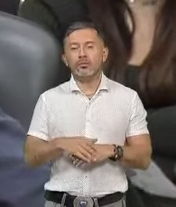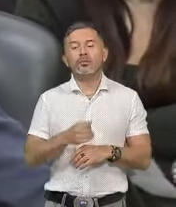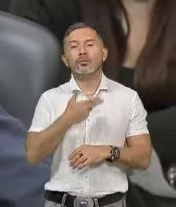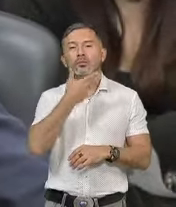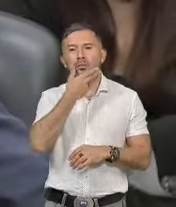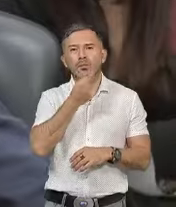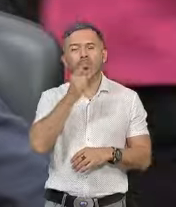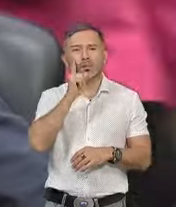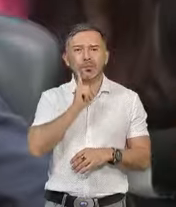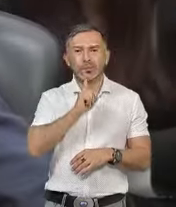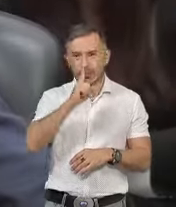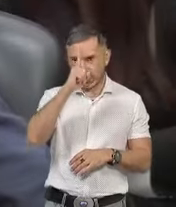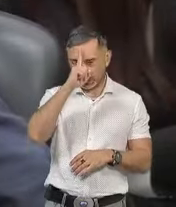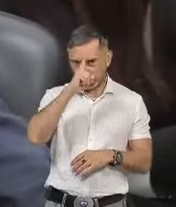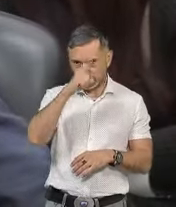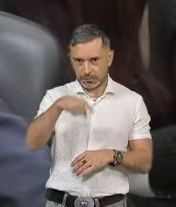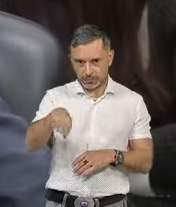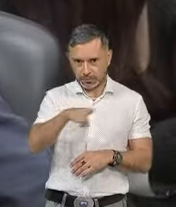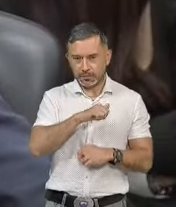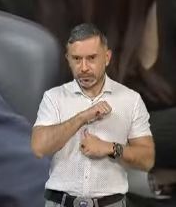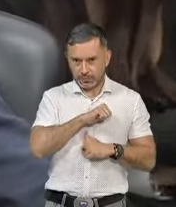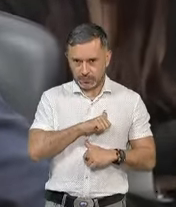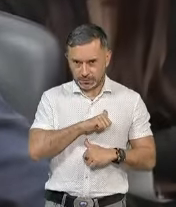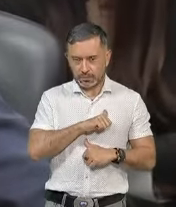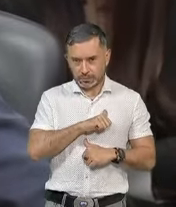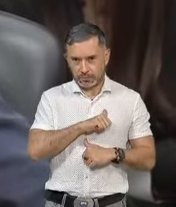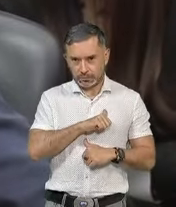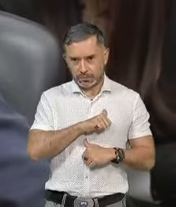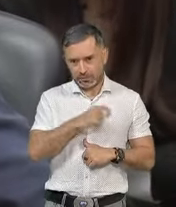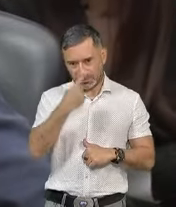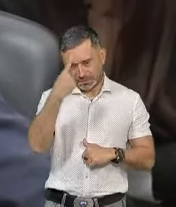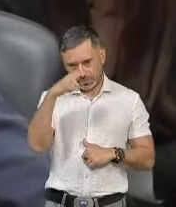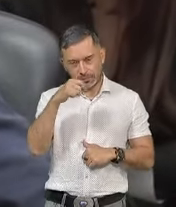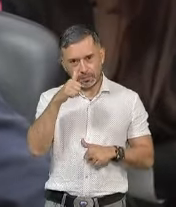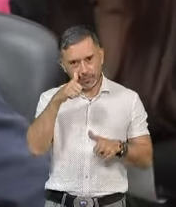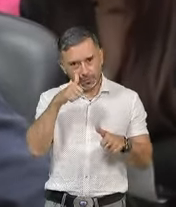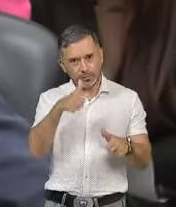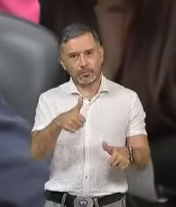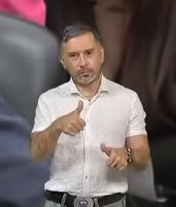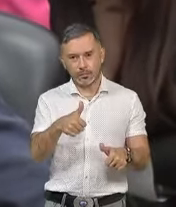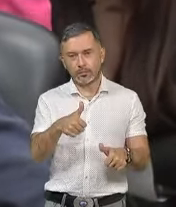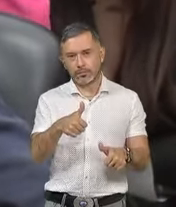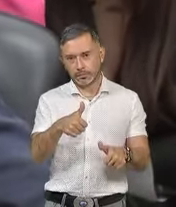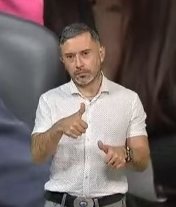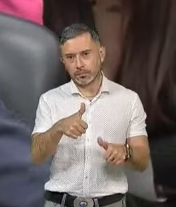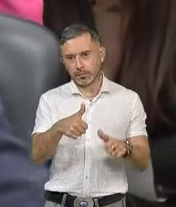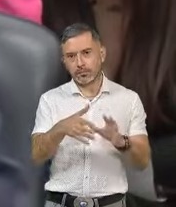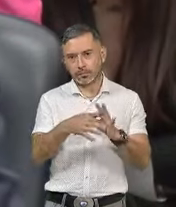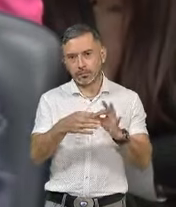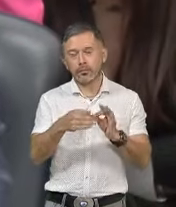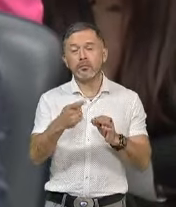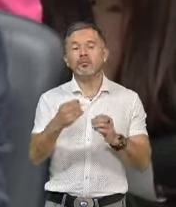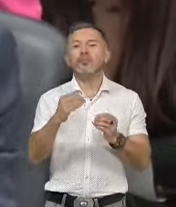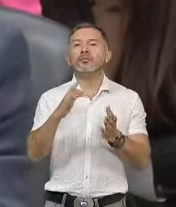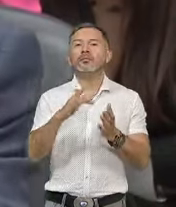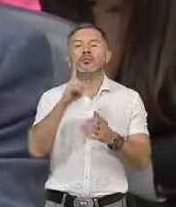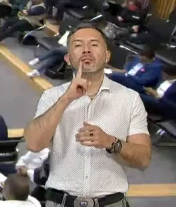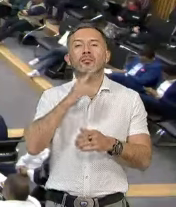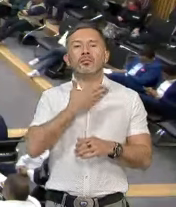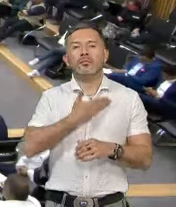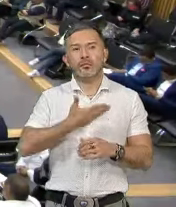y los consejeros para atender esta solicitud Muchas gracias